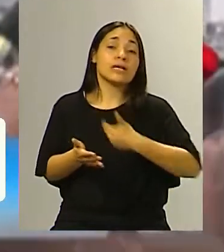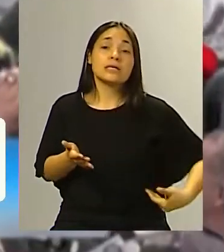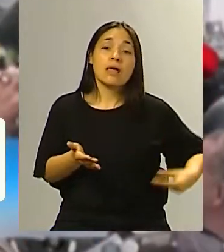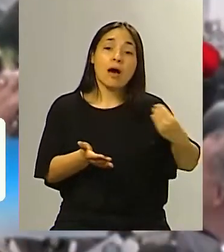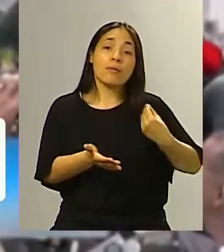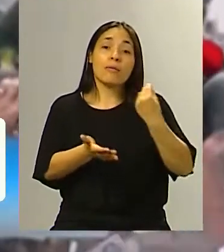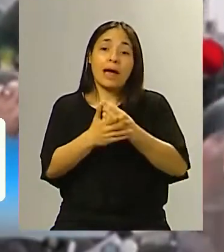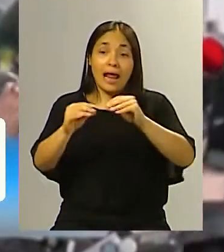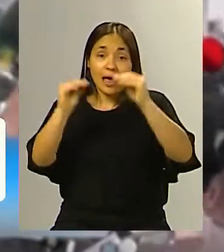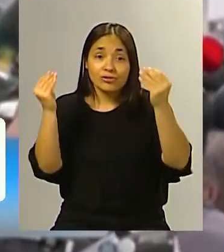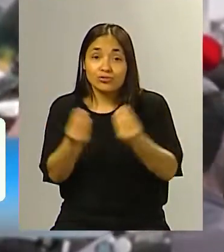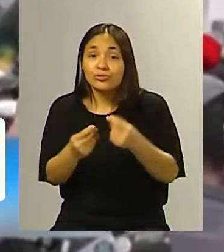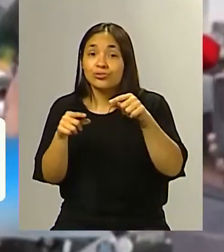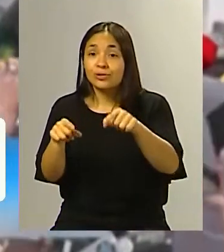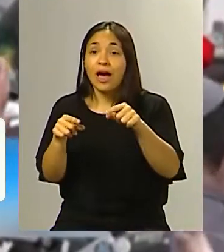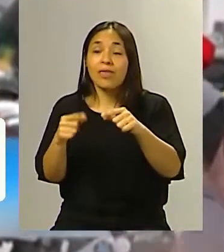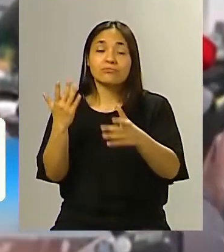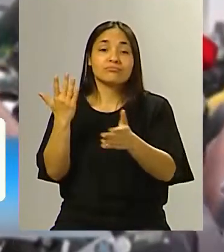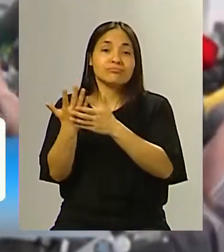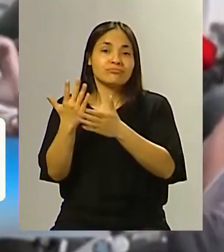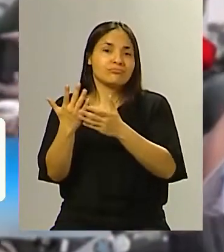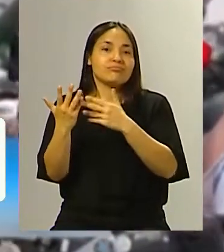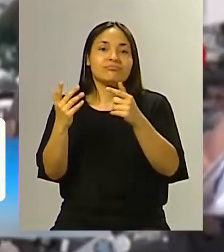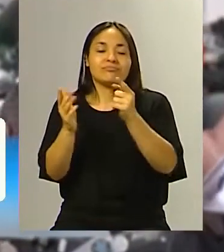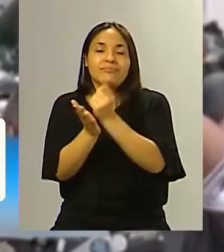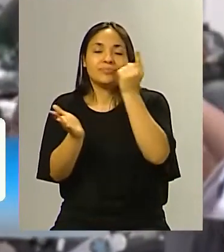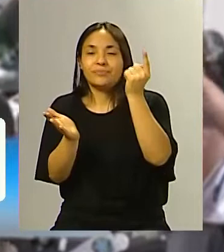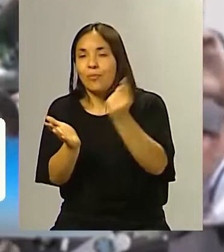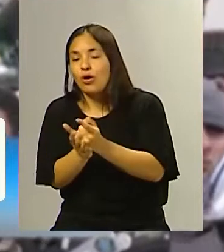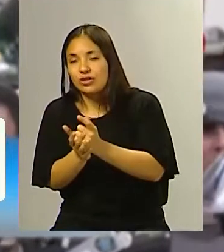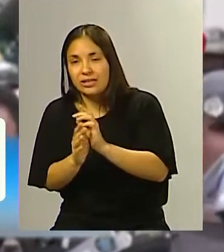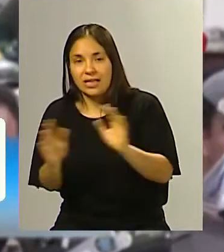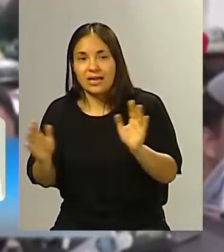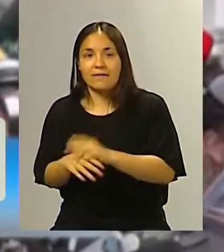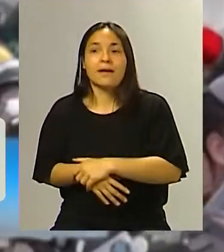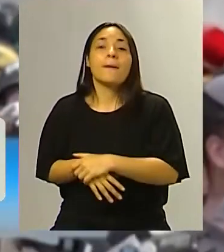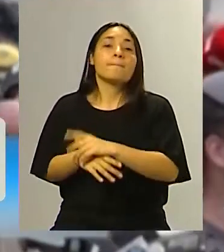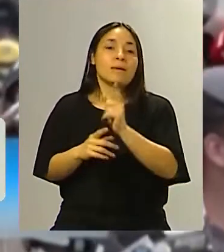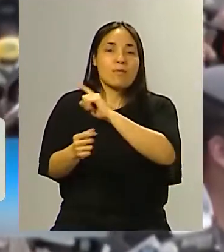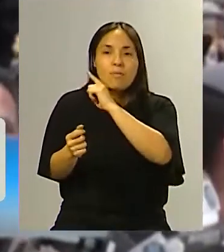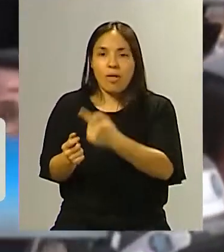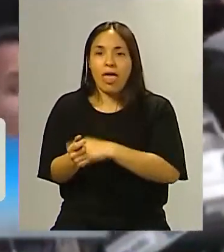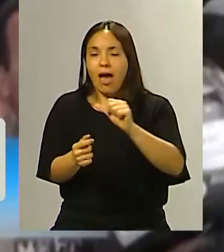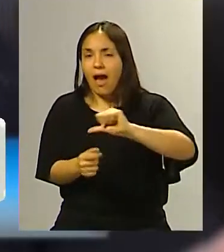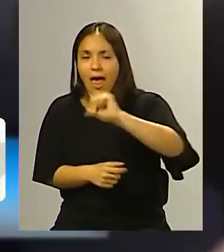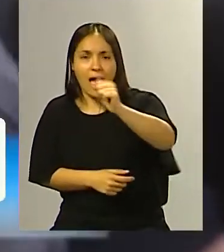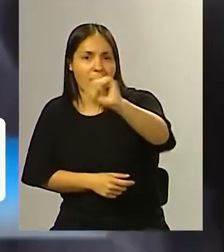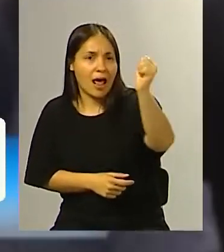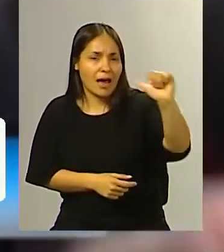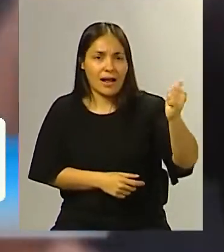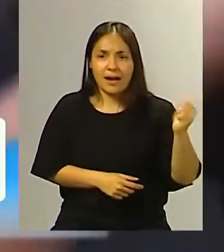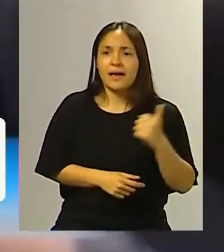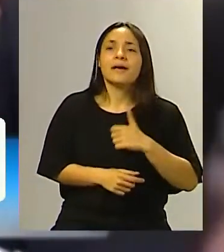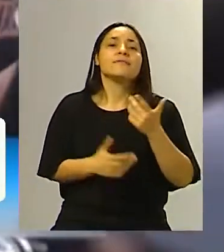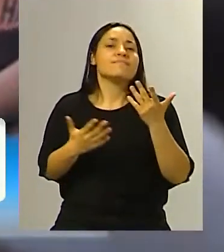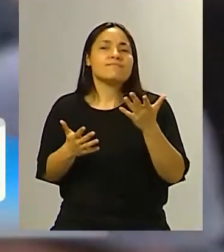este resultado es imposible y juntar a la derecha y encima quedarse con toda esta cantidad de poder, ganar en la mayoría de los estados, en un estado